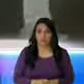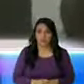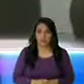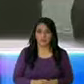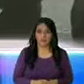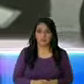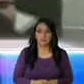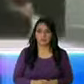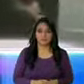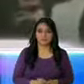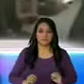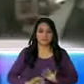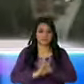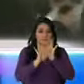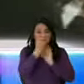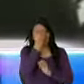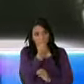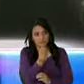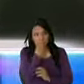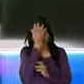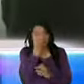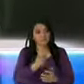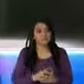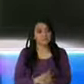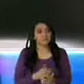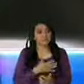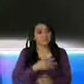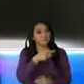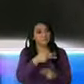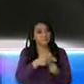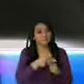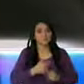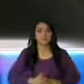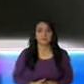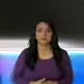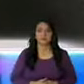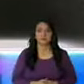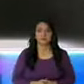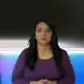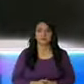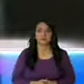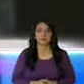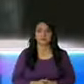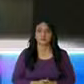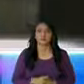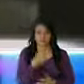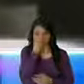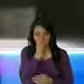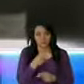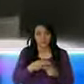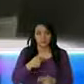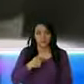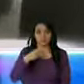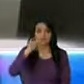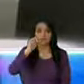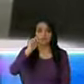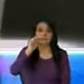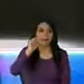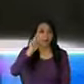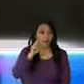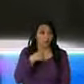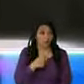hora temprano de la mañana. Mi señora, muy buenos días, por favor. ¿Su nombre? Tamara. Señora Tamara, usted